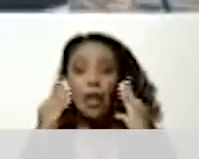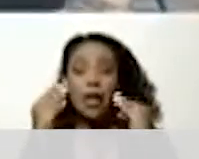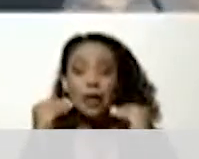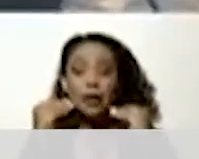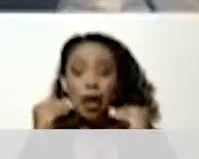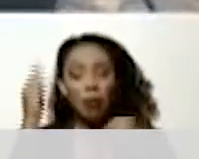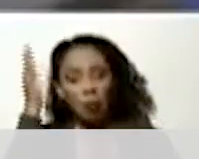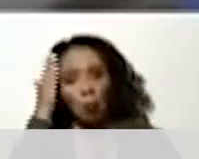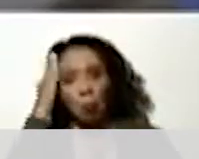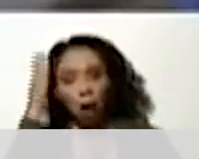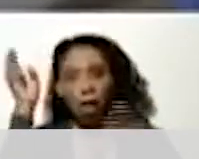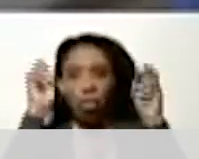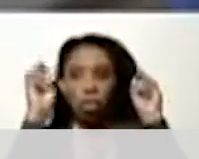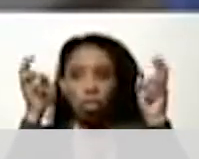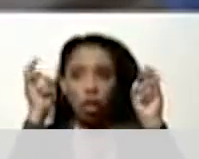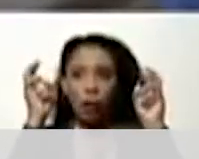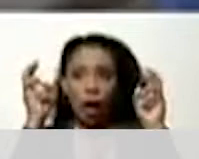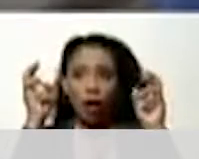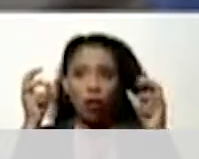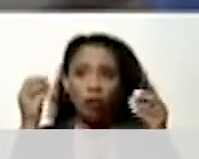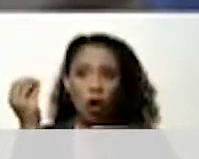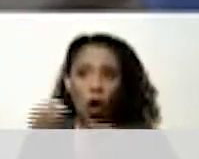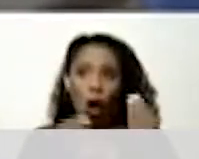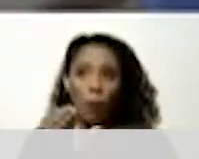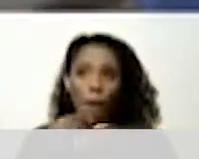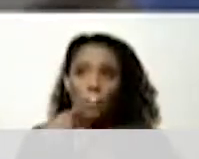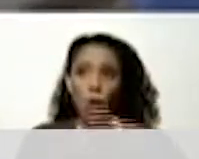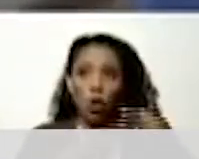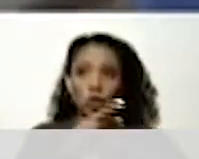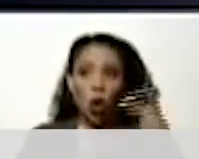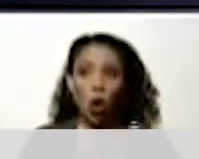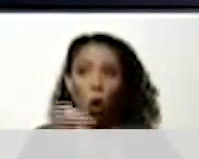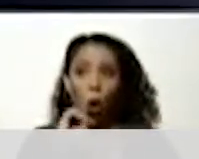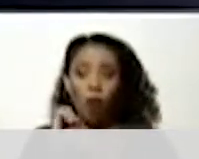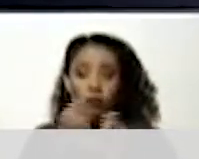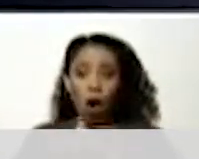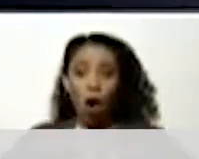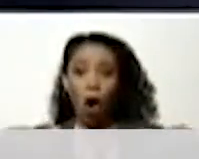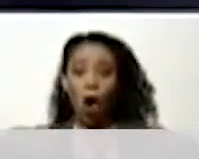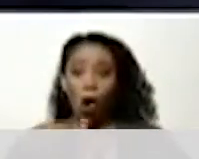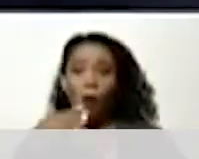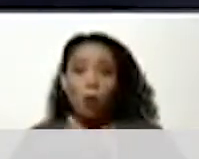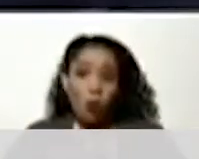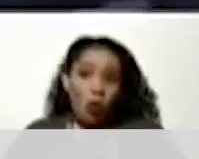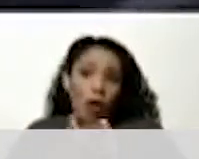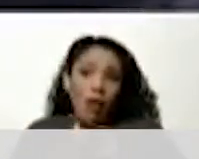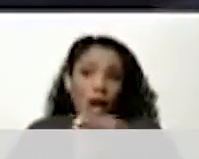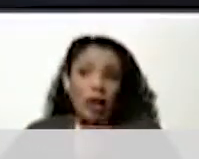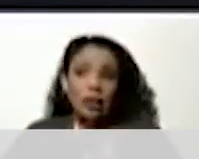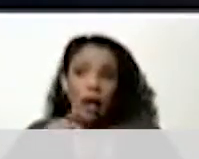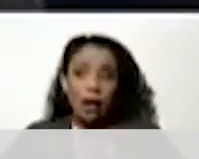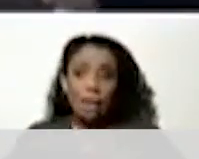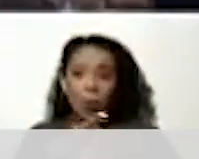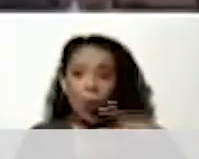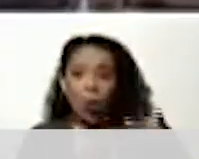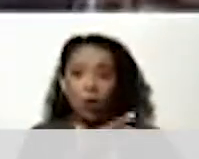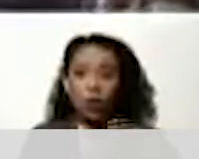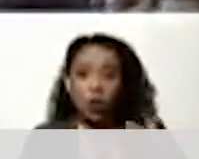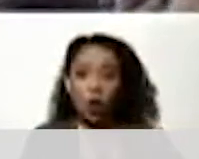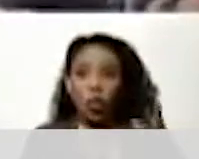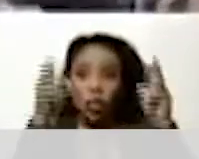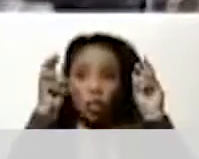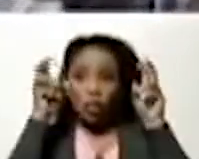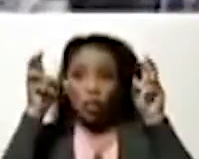Venezuela, en donde la participación de nuestro país ha aprovechado al máximo el intercambio de experiencias y saberes, sosteniendo avances en